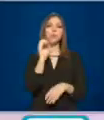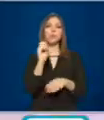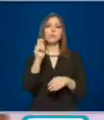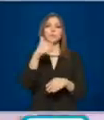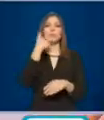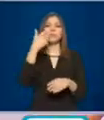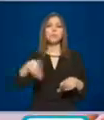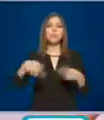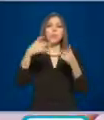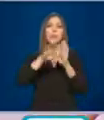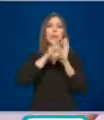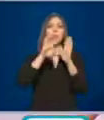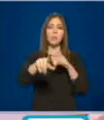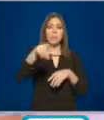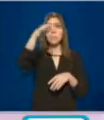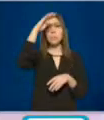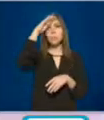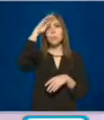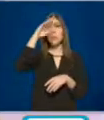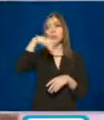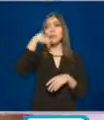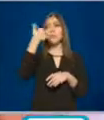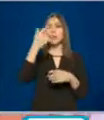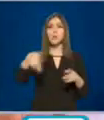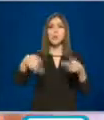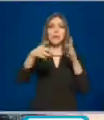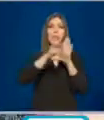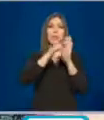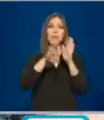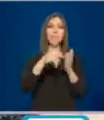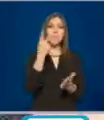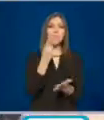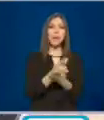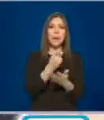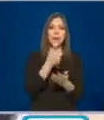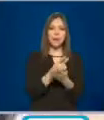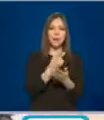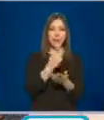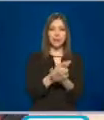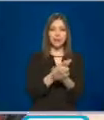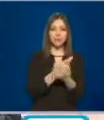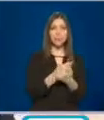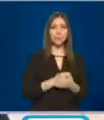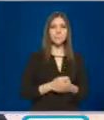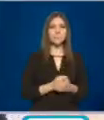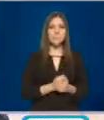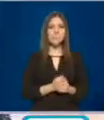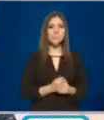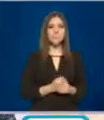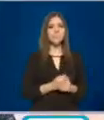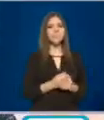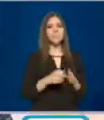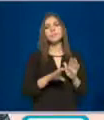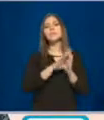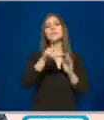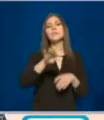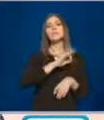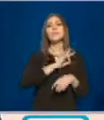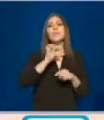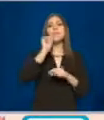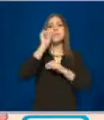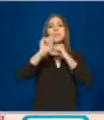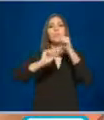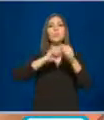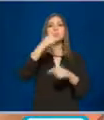cuando pensamos ahora en plata, con este segmento del mercado al que nos estamos orientando, podemos ir posicionando